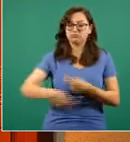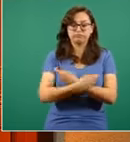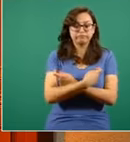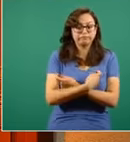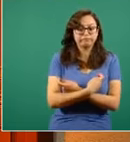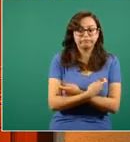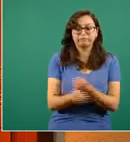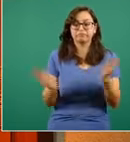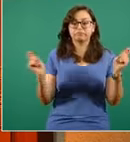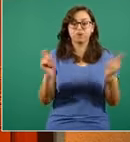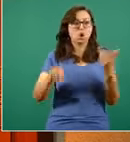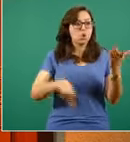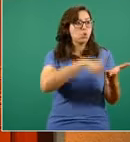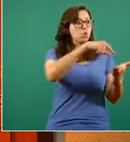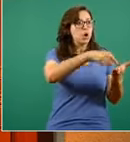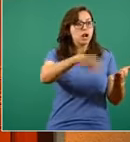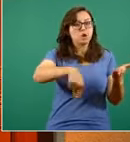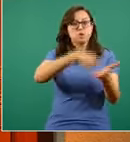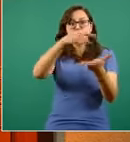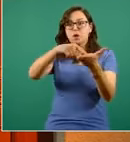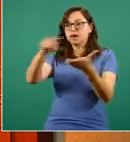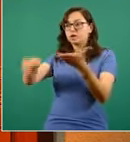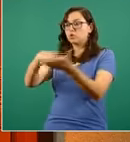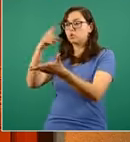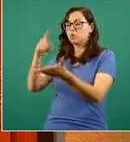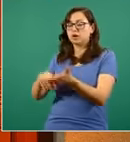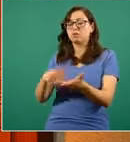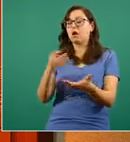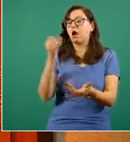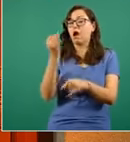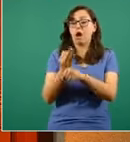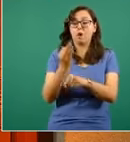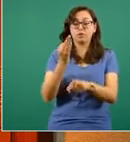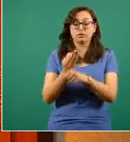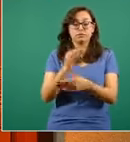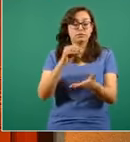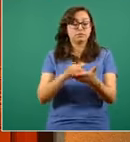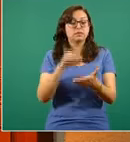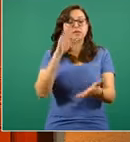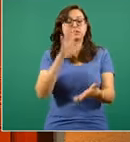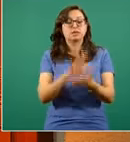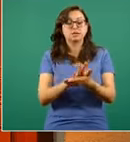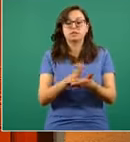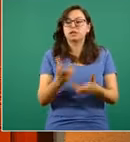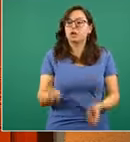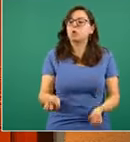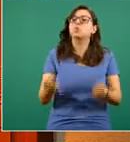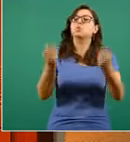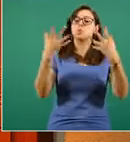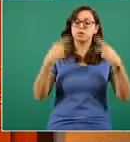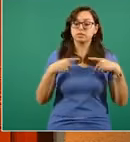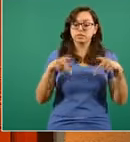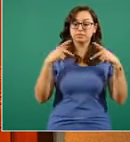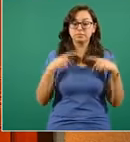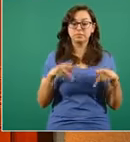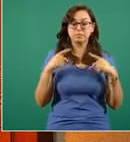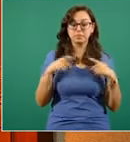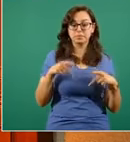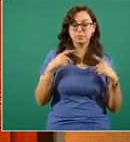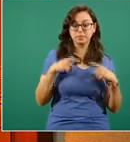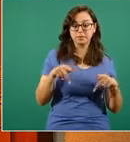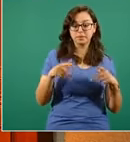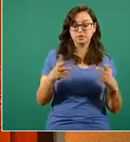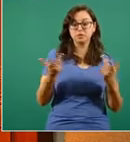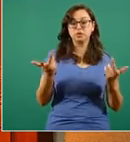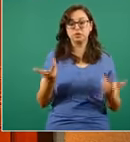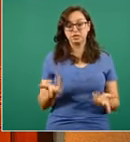quiere saber a través del registro, el registro va enfocado a poder conocer, por ejemplo, cuántas personas que van a recibir la vacuna